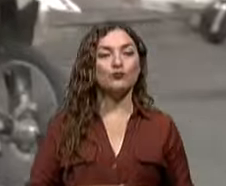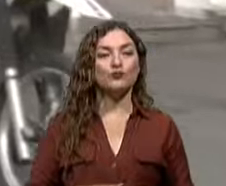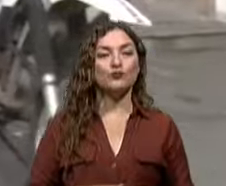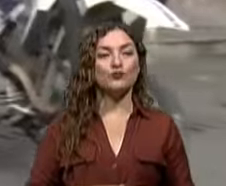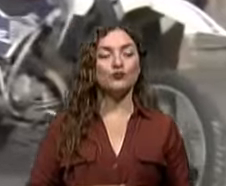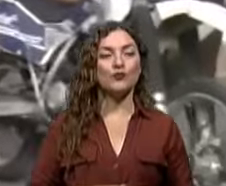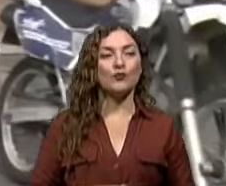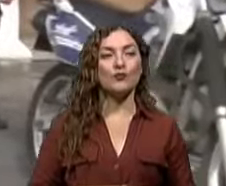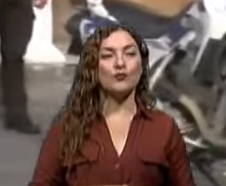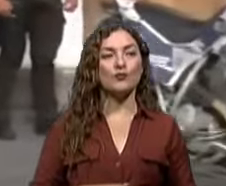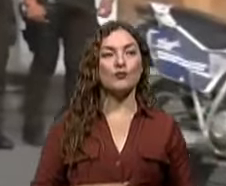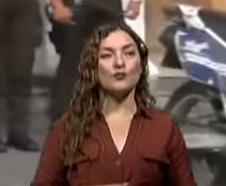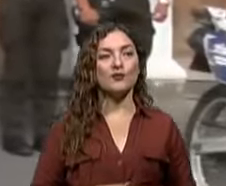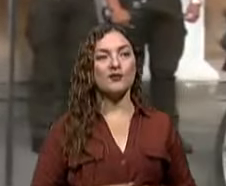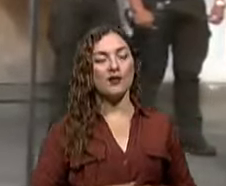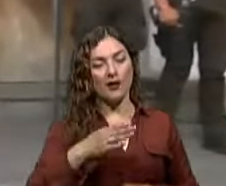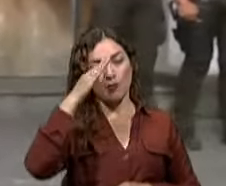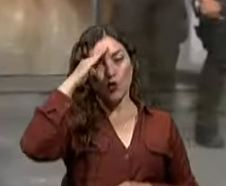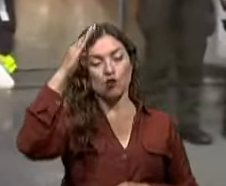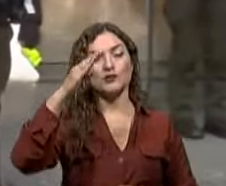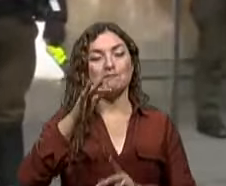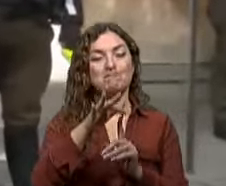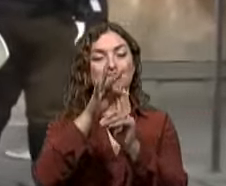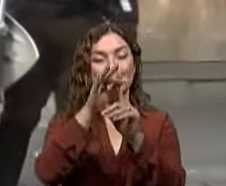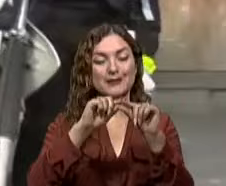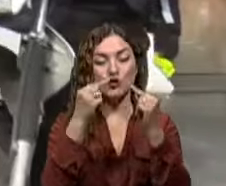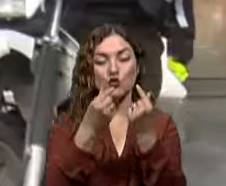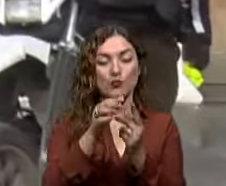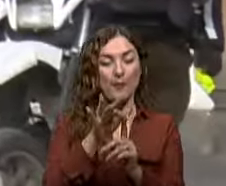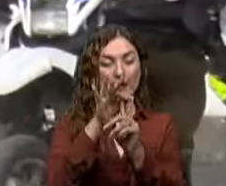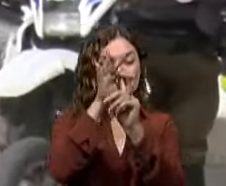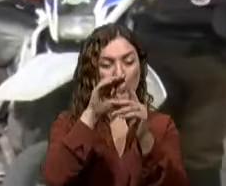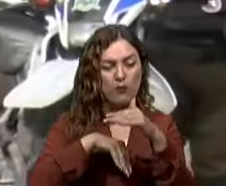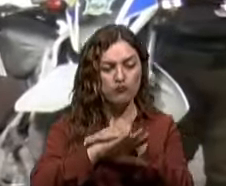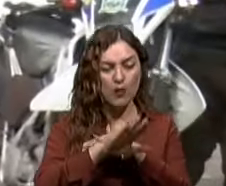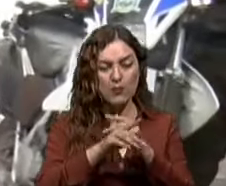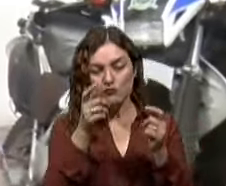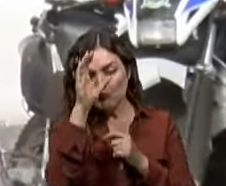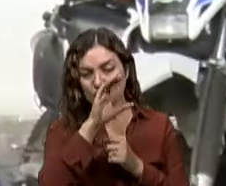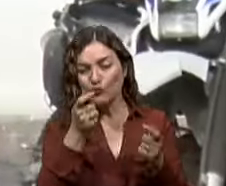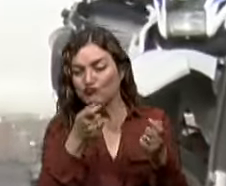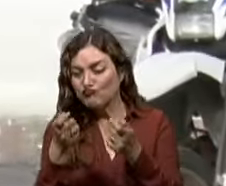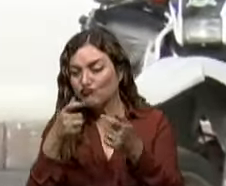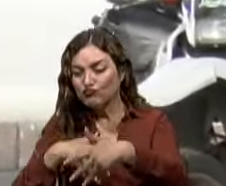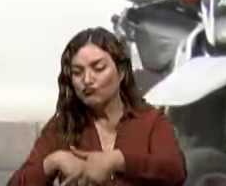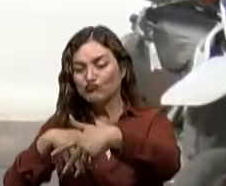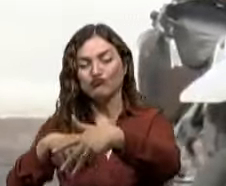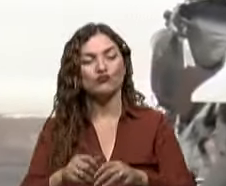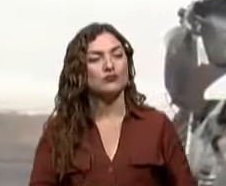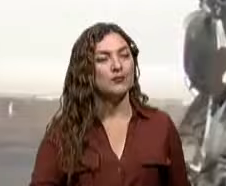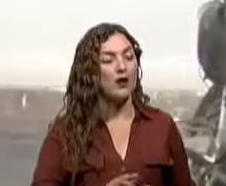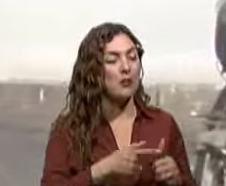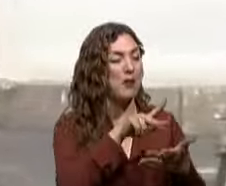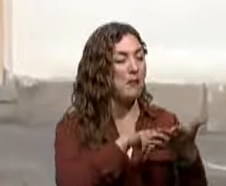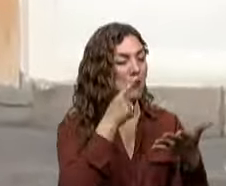las unidades del eje investigativo y del eje de la inteligencia ya se encuentran desplegadas para dar con estos antisociales. Mayor, es importante resaltar que no es la